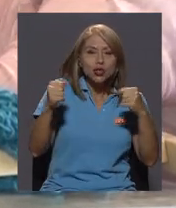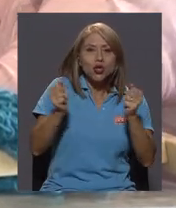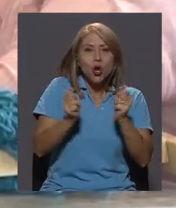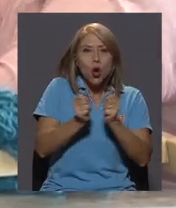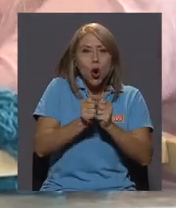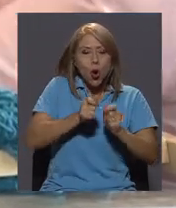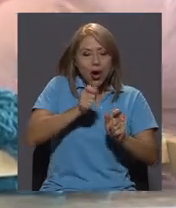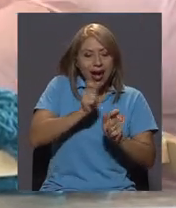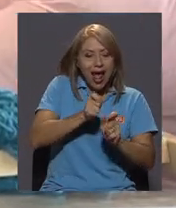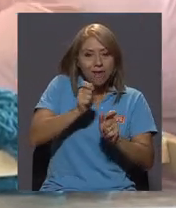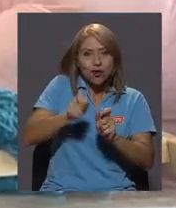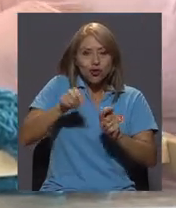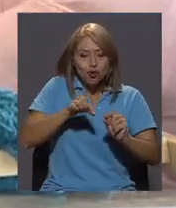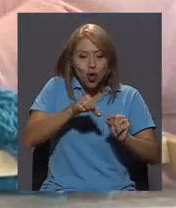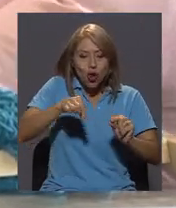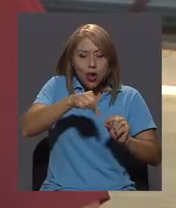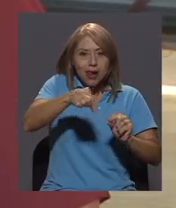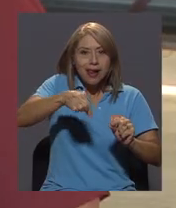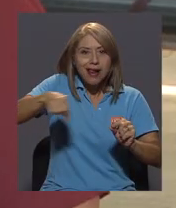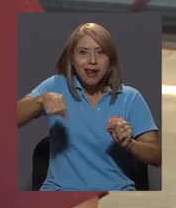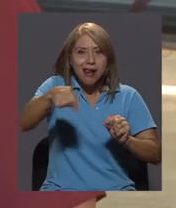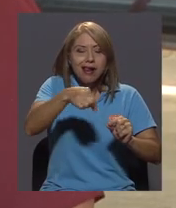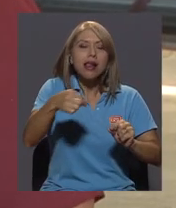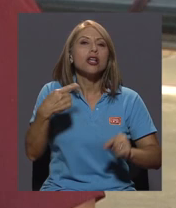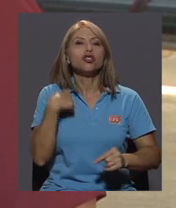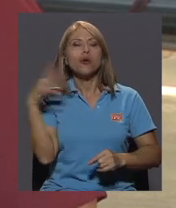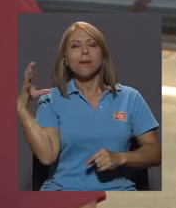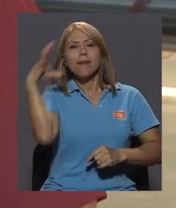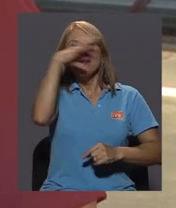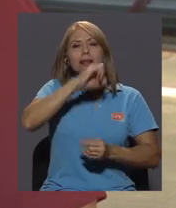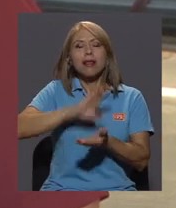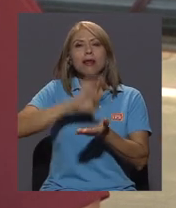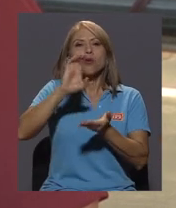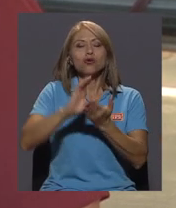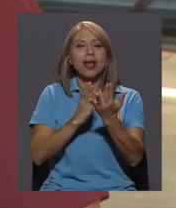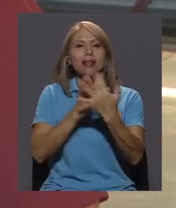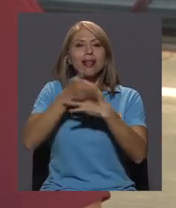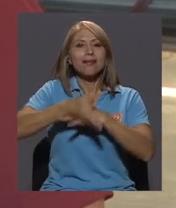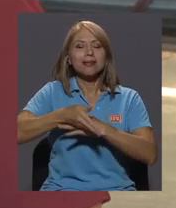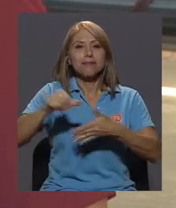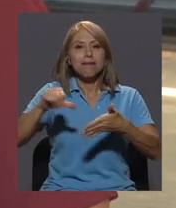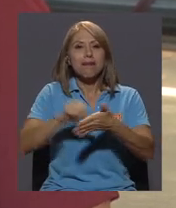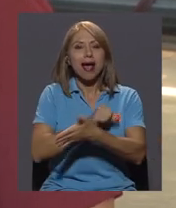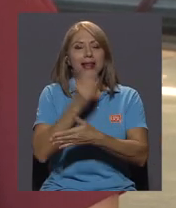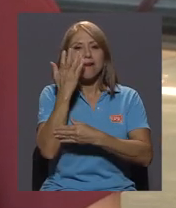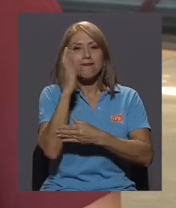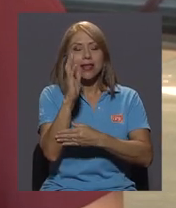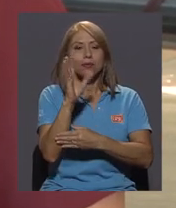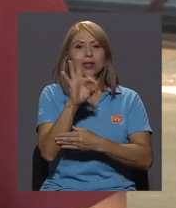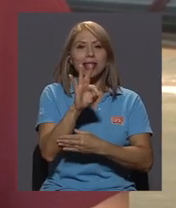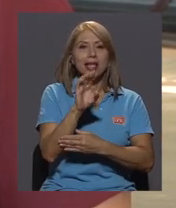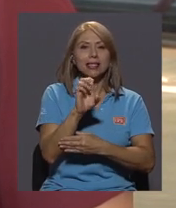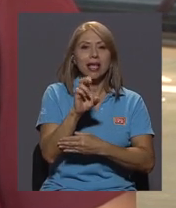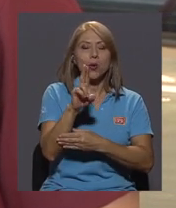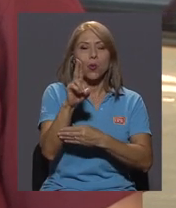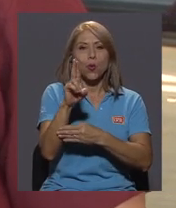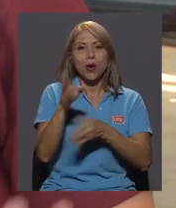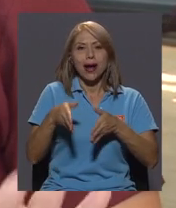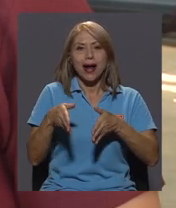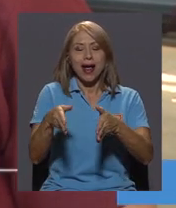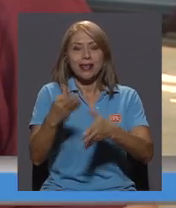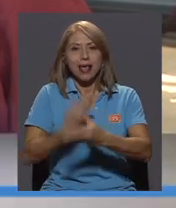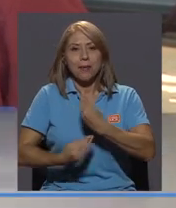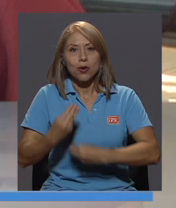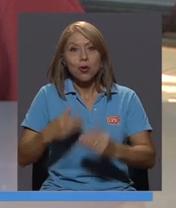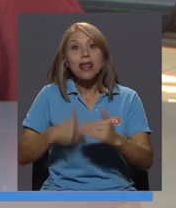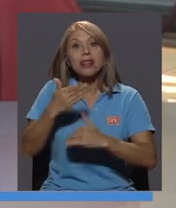clavos. Me enteré del curso por medio de la página de Facebook TCU Calle La Amargura y ahí después me